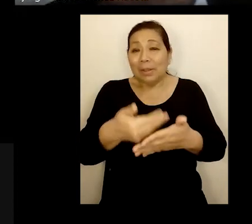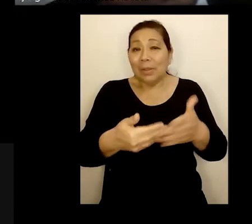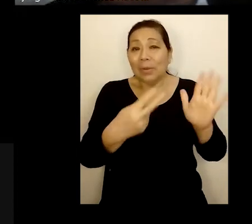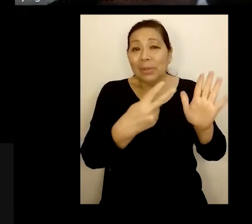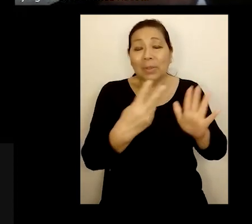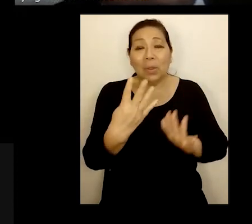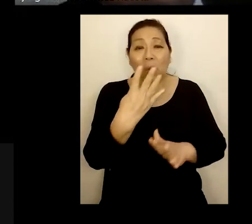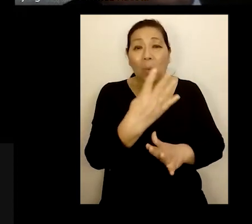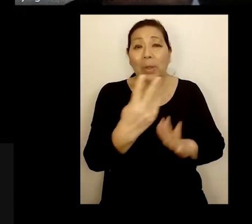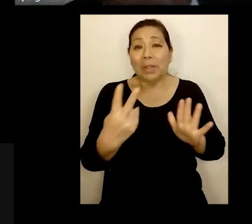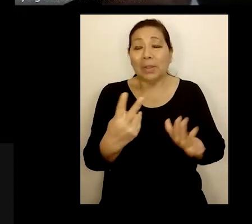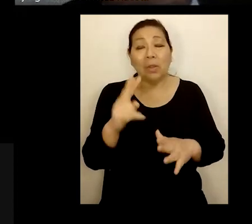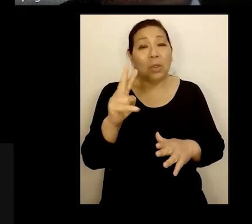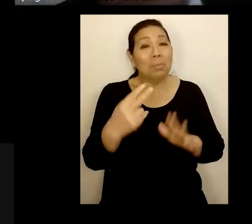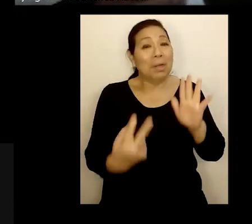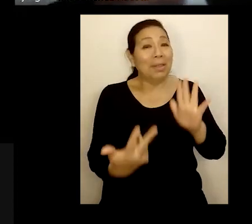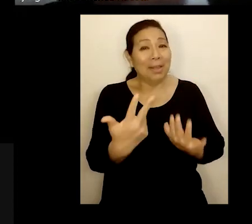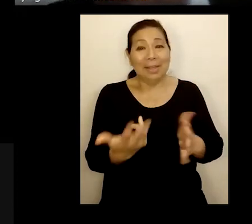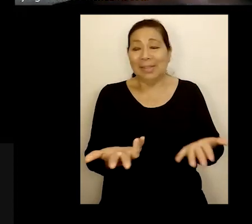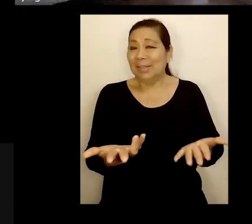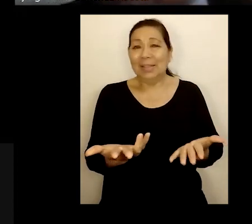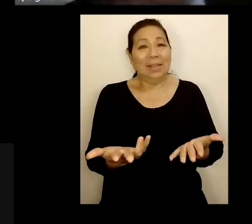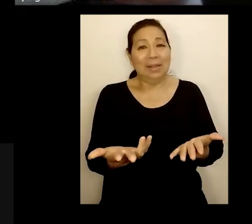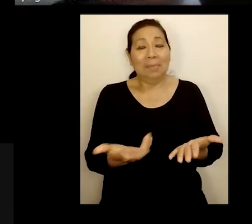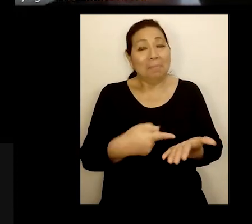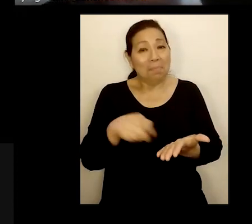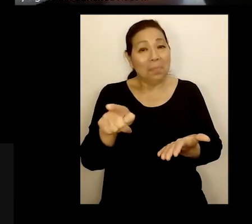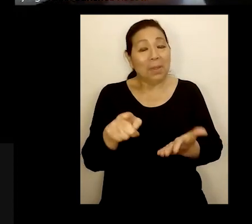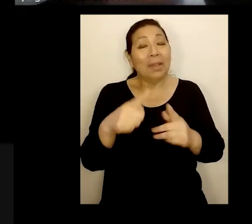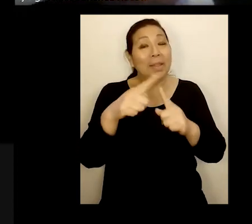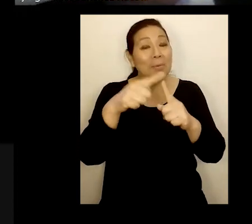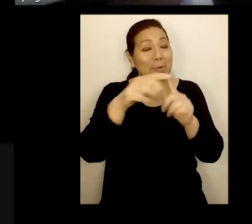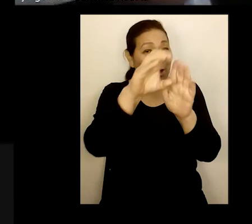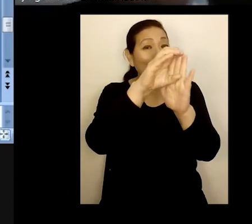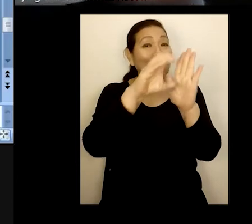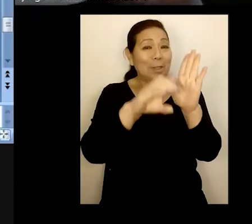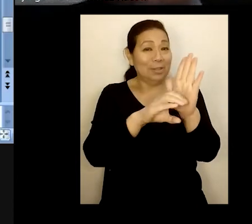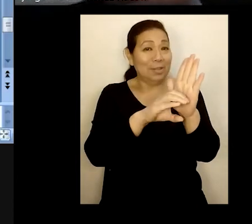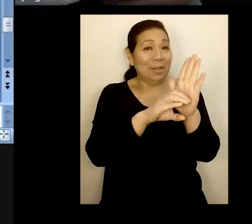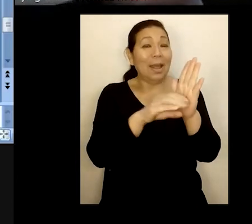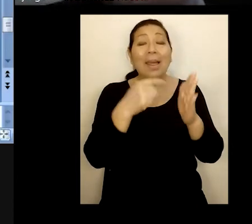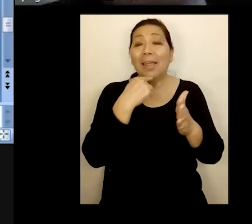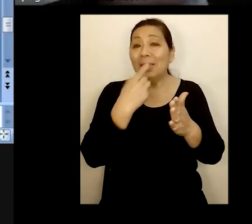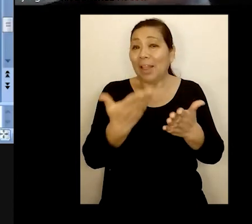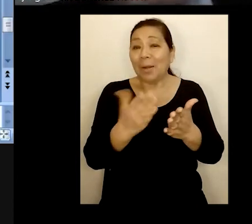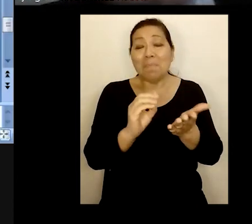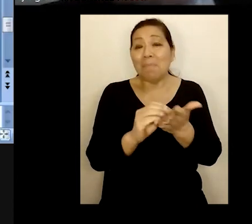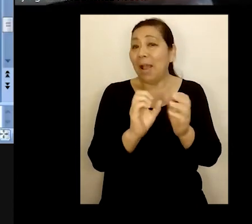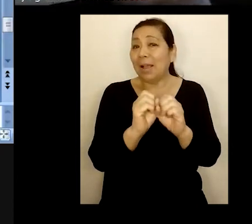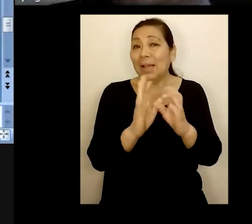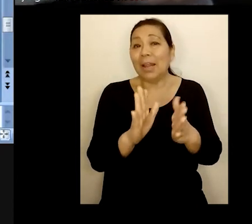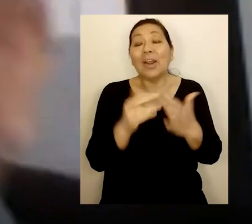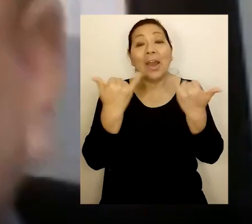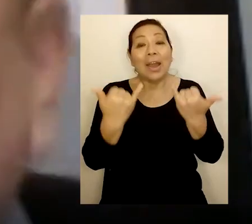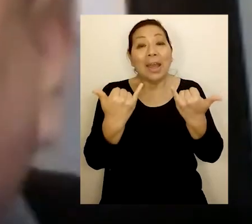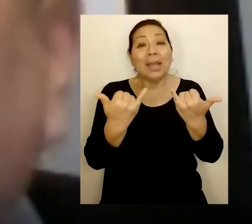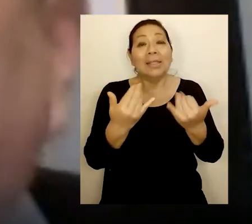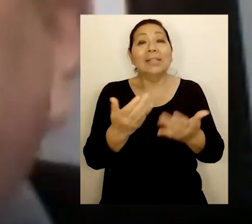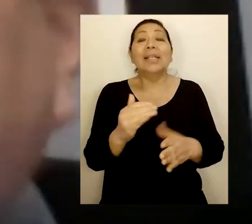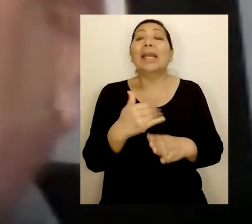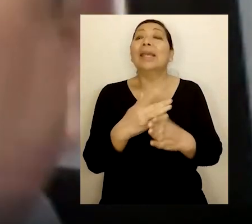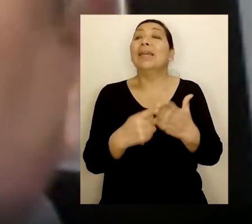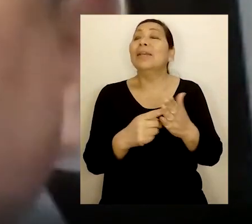expediente 7247-2013 emitido por el Tribunal Constitucional, se establece de forma clara que es